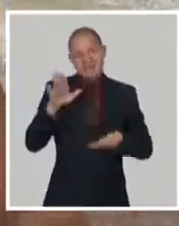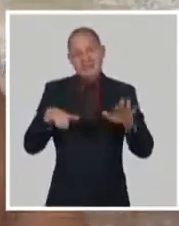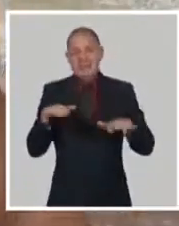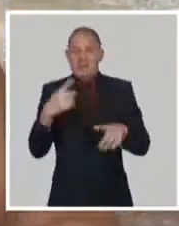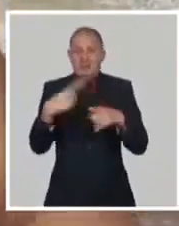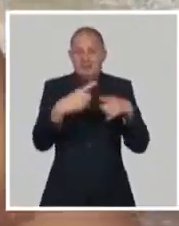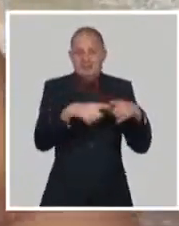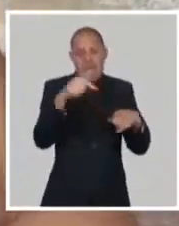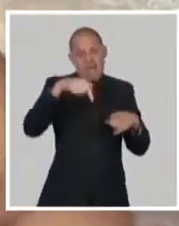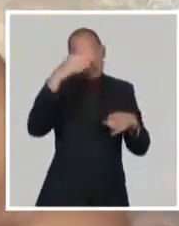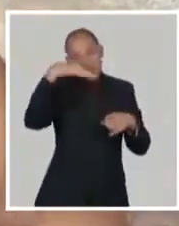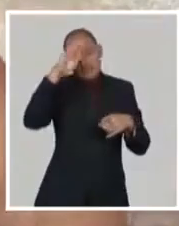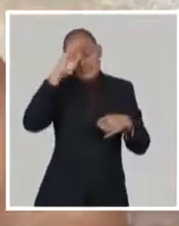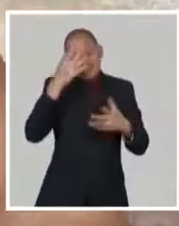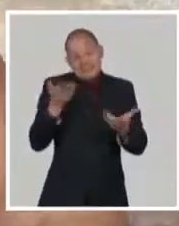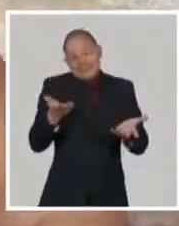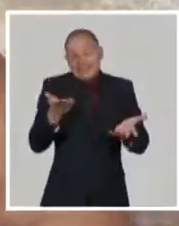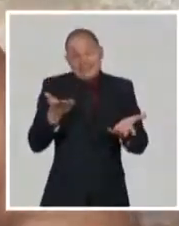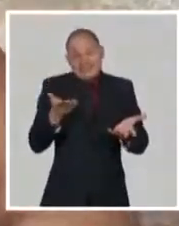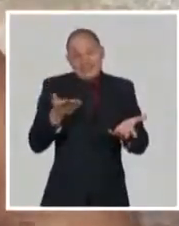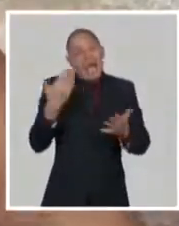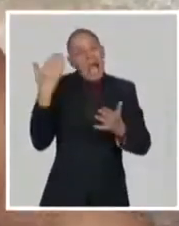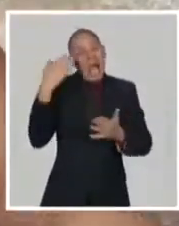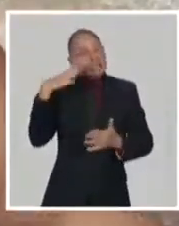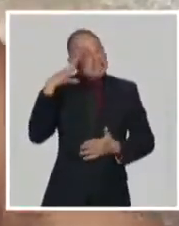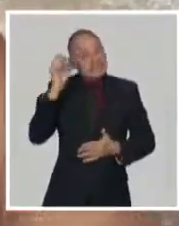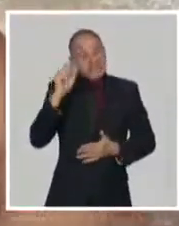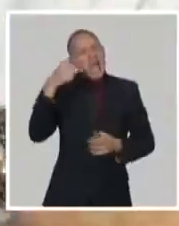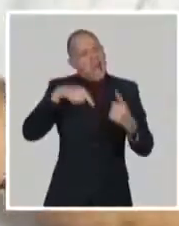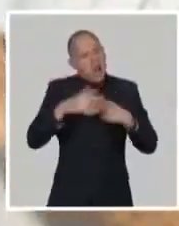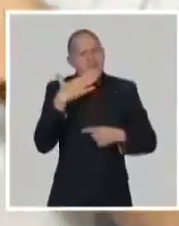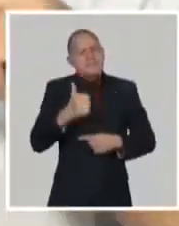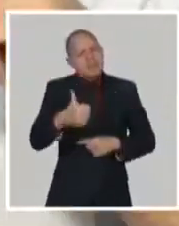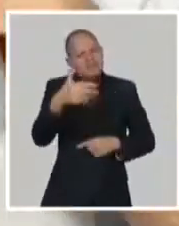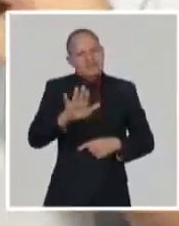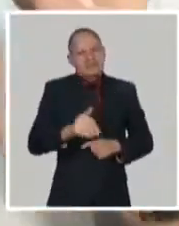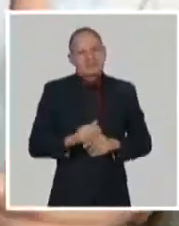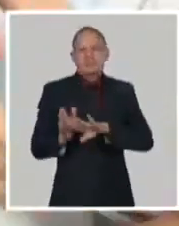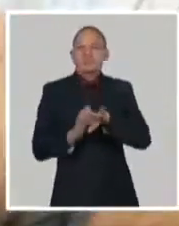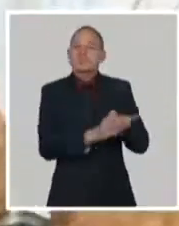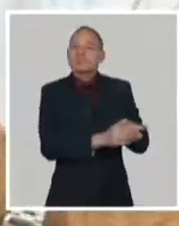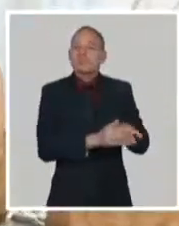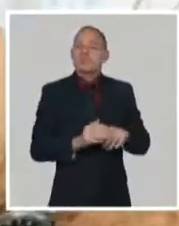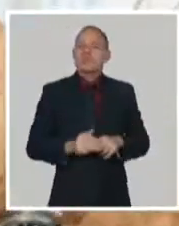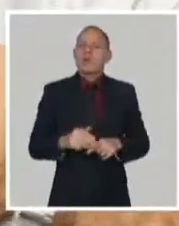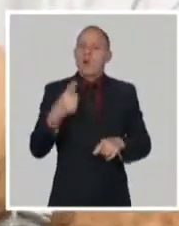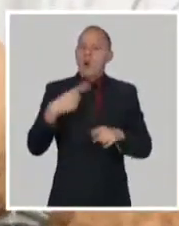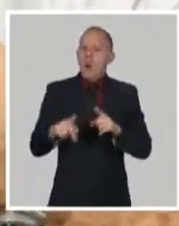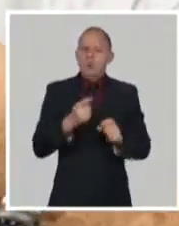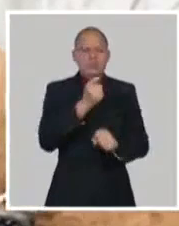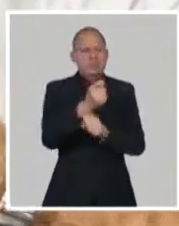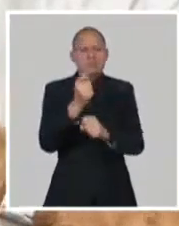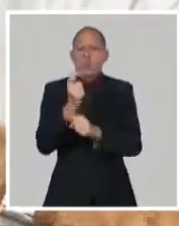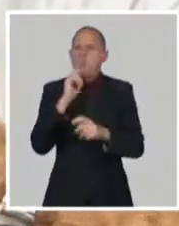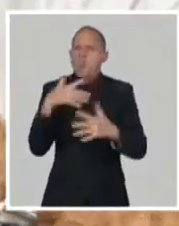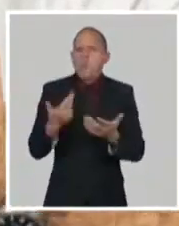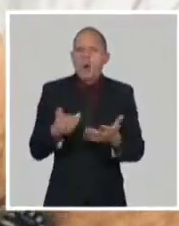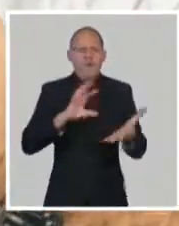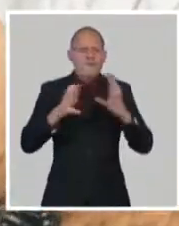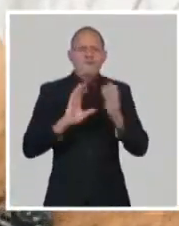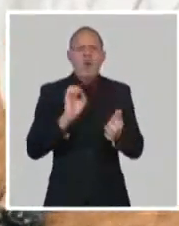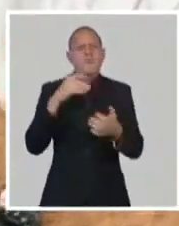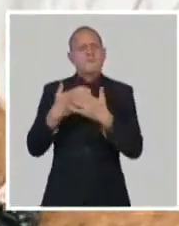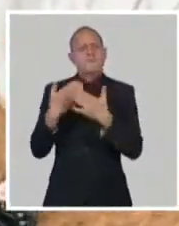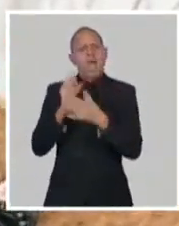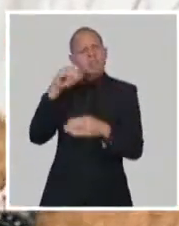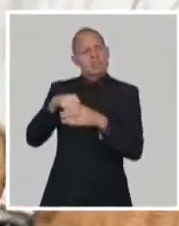gestión. Aquí lo entendimos mal, pero ya lo estamos entendiendo. Se le imparten diferentes materias relacionadas con la dirección empresarial,